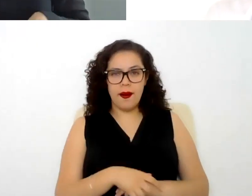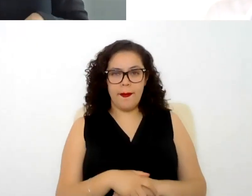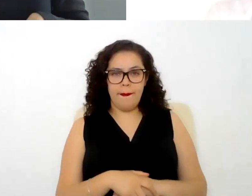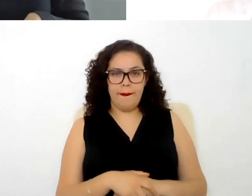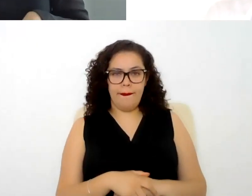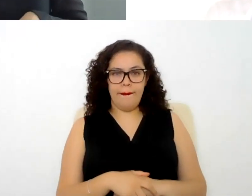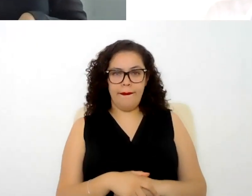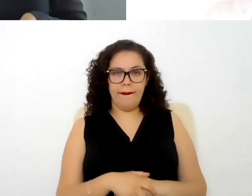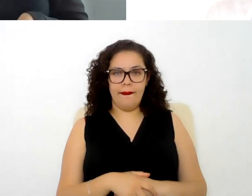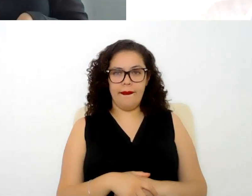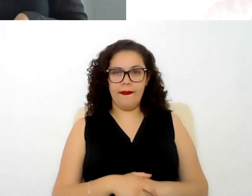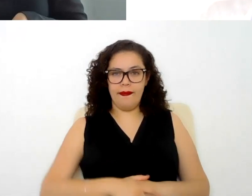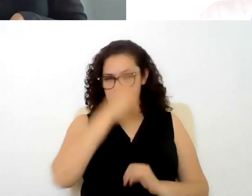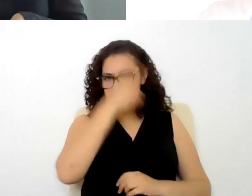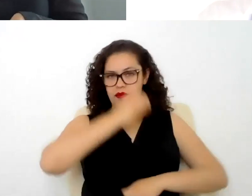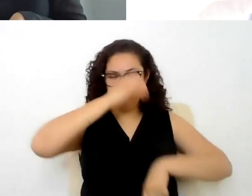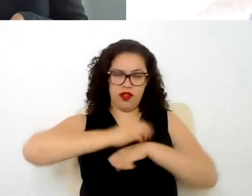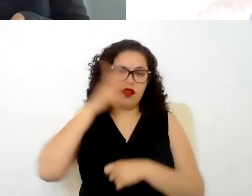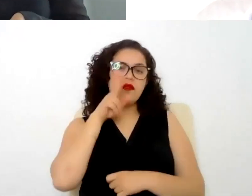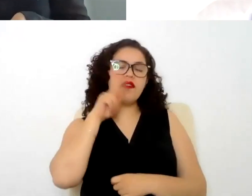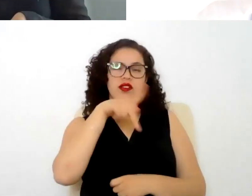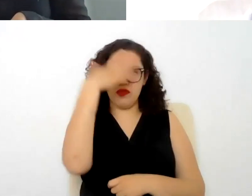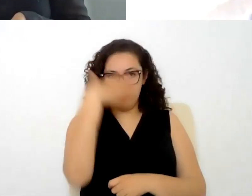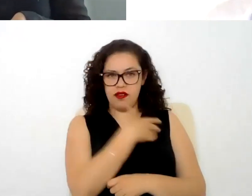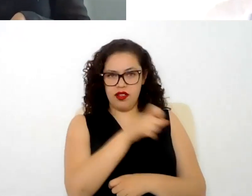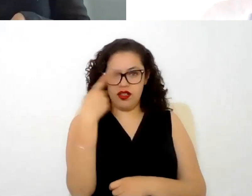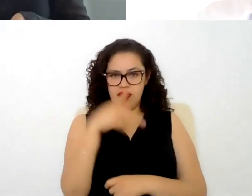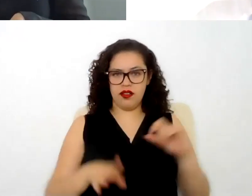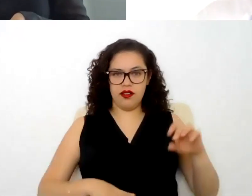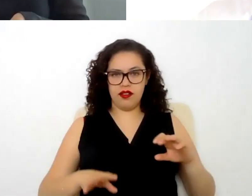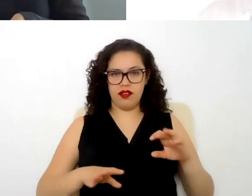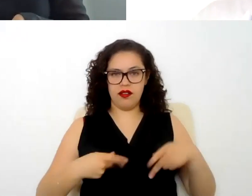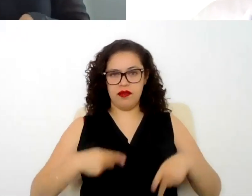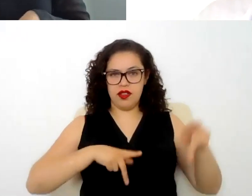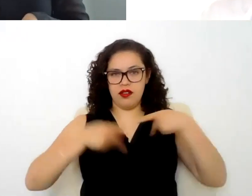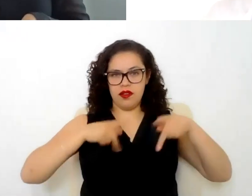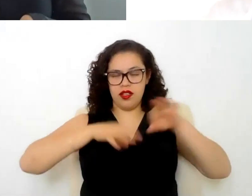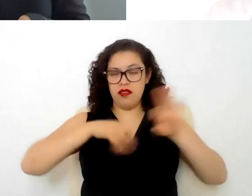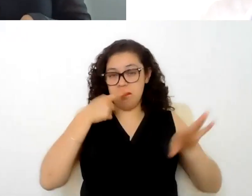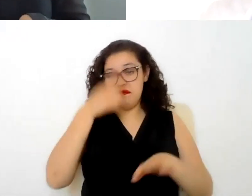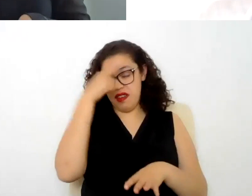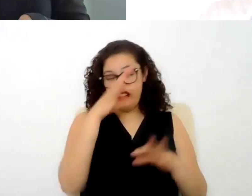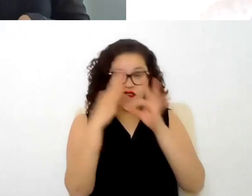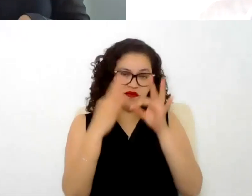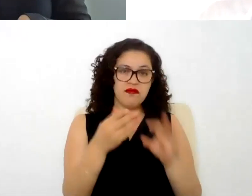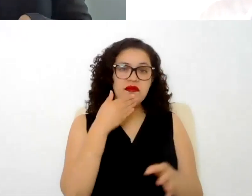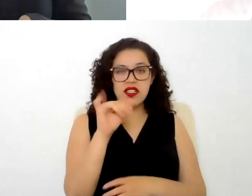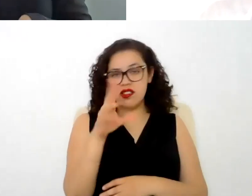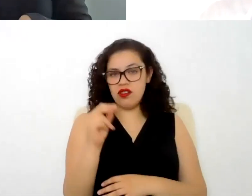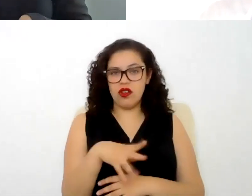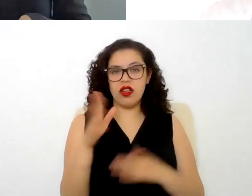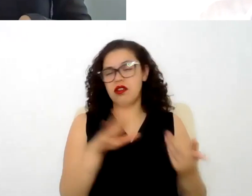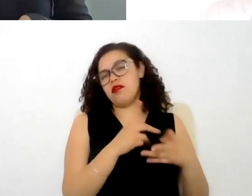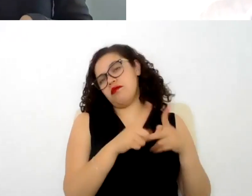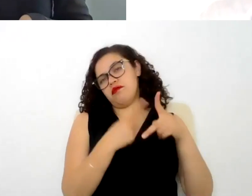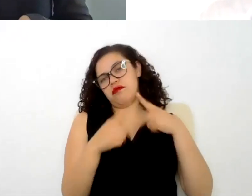igual pones a prueba las capacidades y aptitudes del trabajador para ver si se cumple y en consecuencia no se